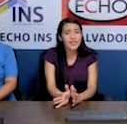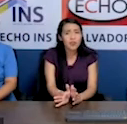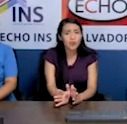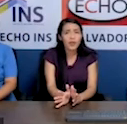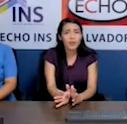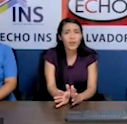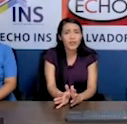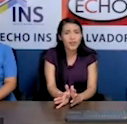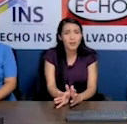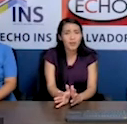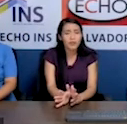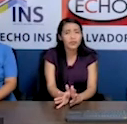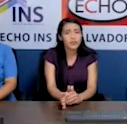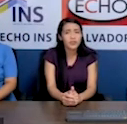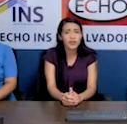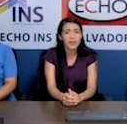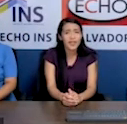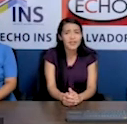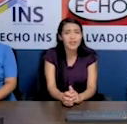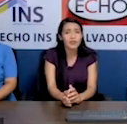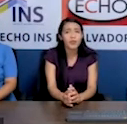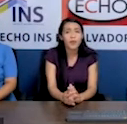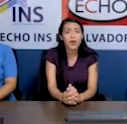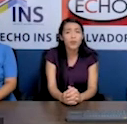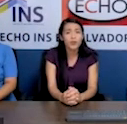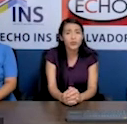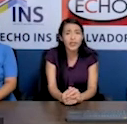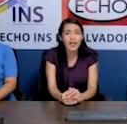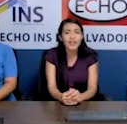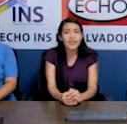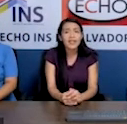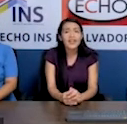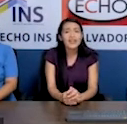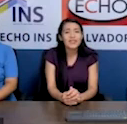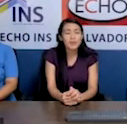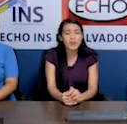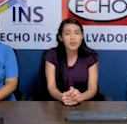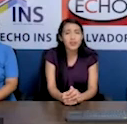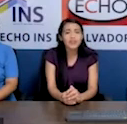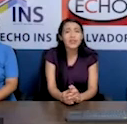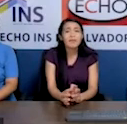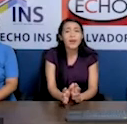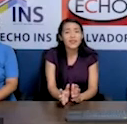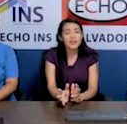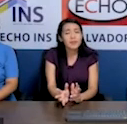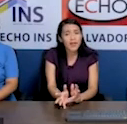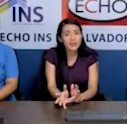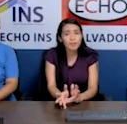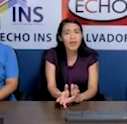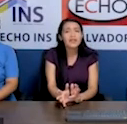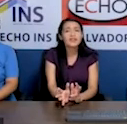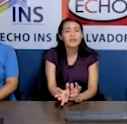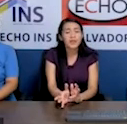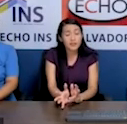se inician los cuidados paliativos en un servicio de emergencia de forma oportuna, las intervenciones van a ser